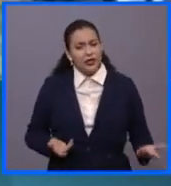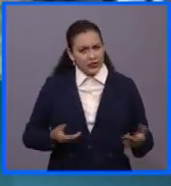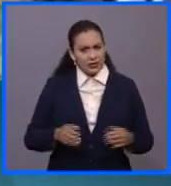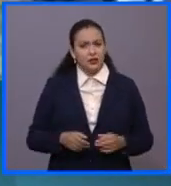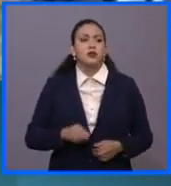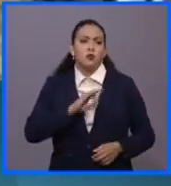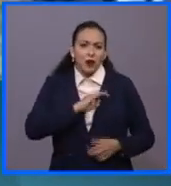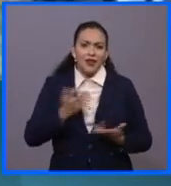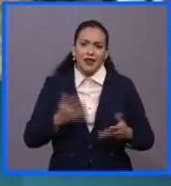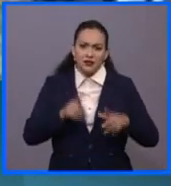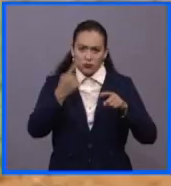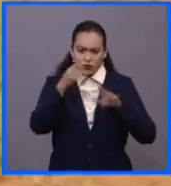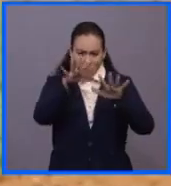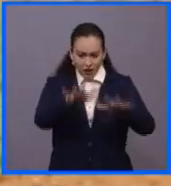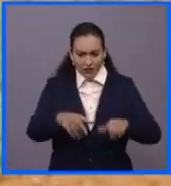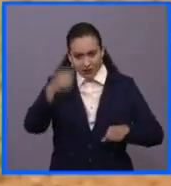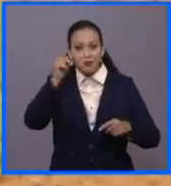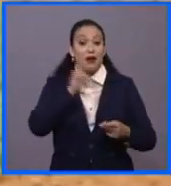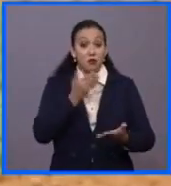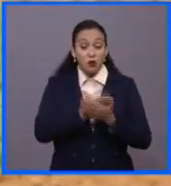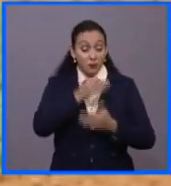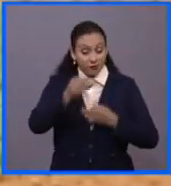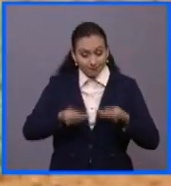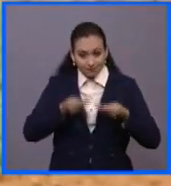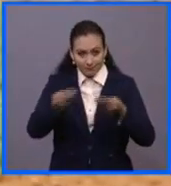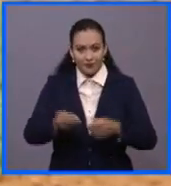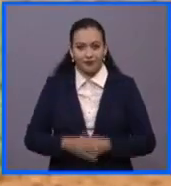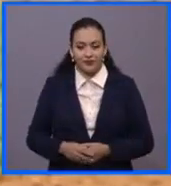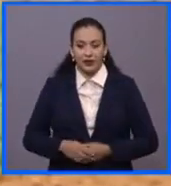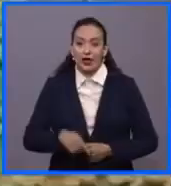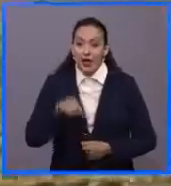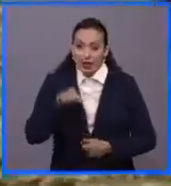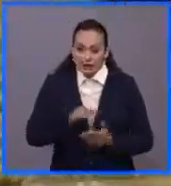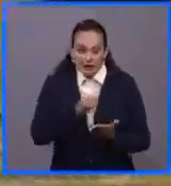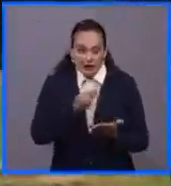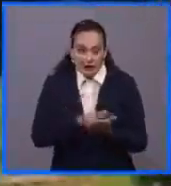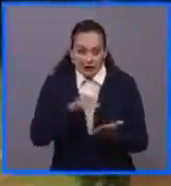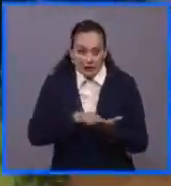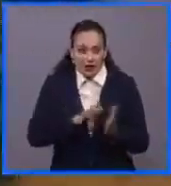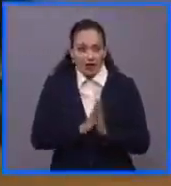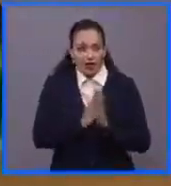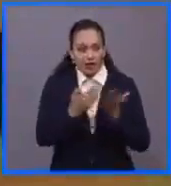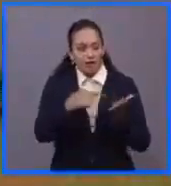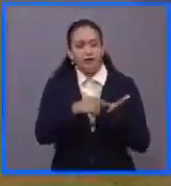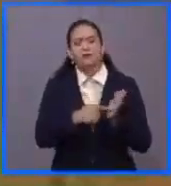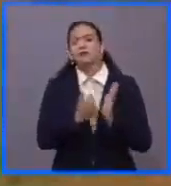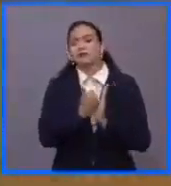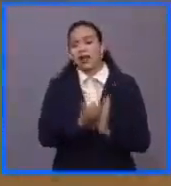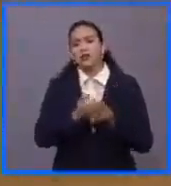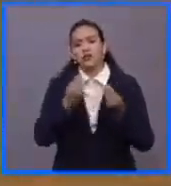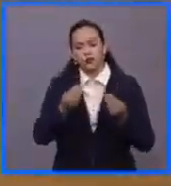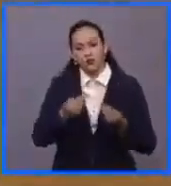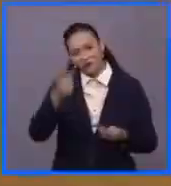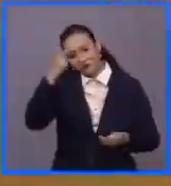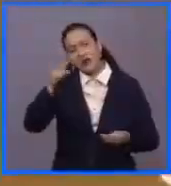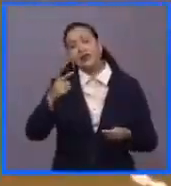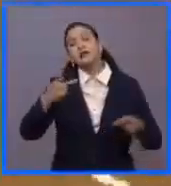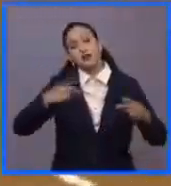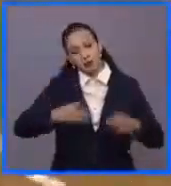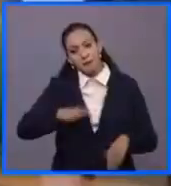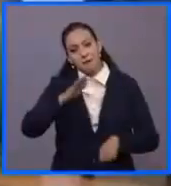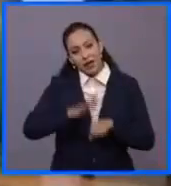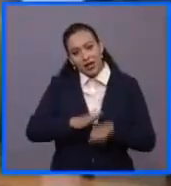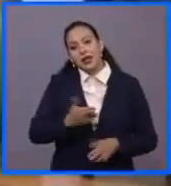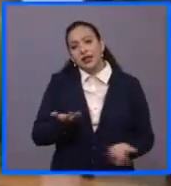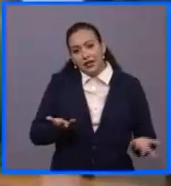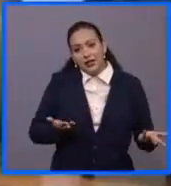audiencia de desahogo. Señalaron que esta obra es una herramienta esencial para para forjar un futuro más justo en el campo